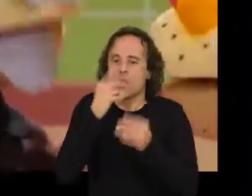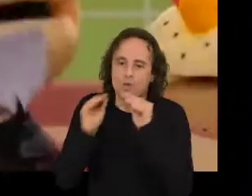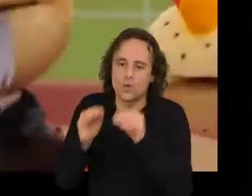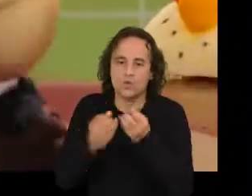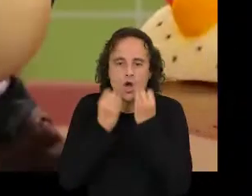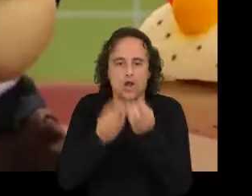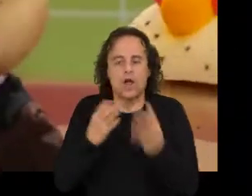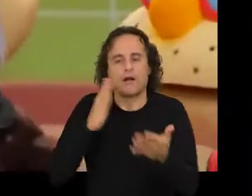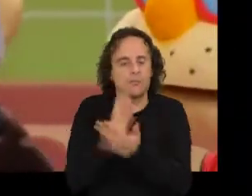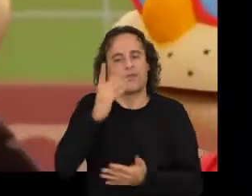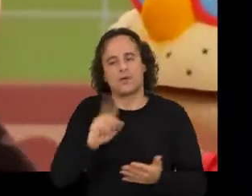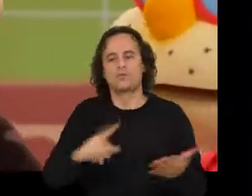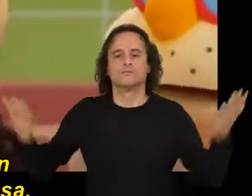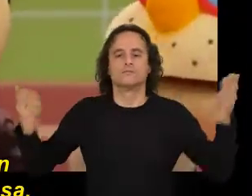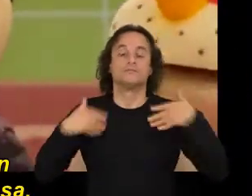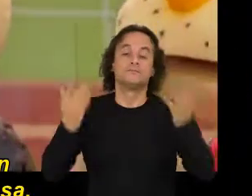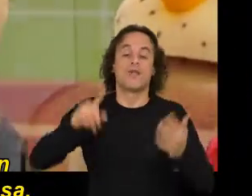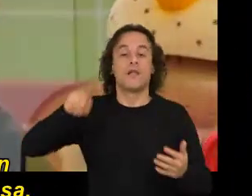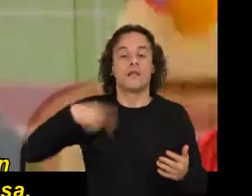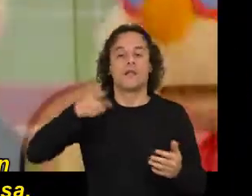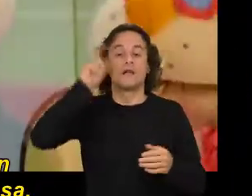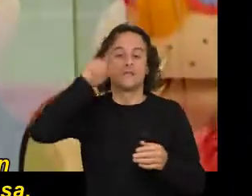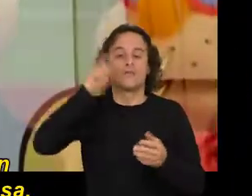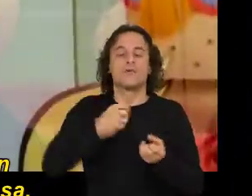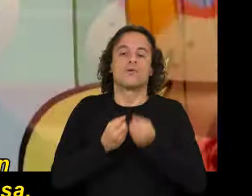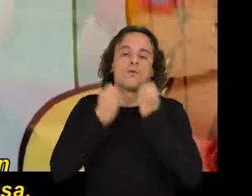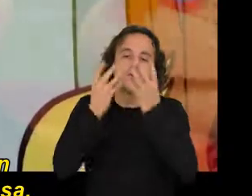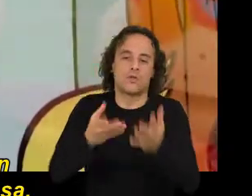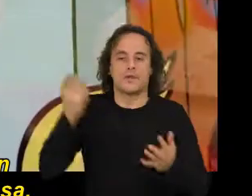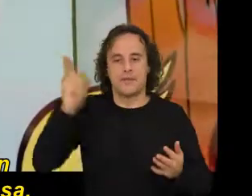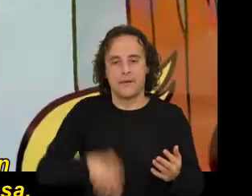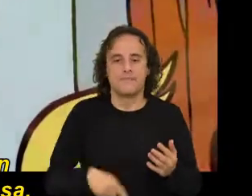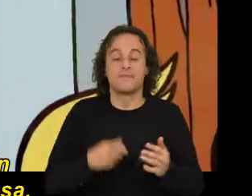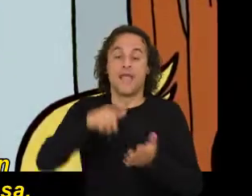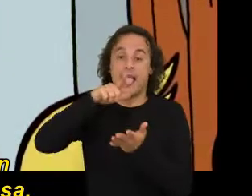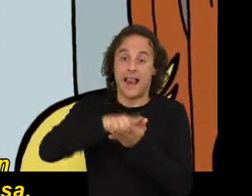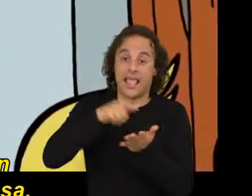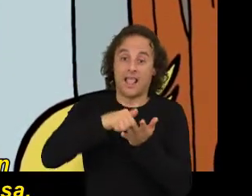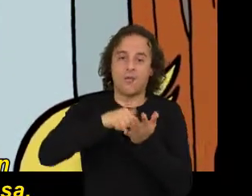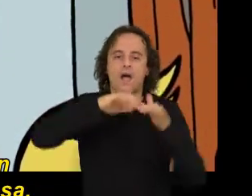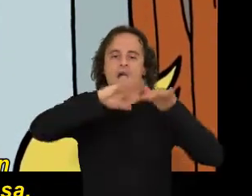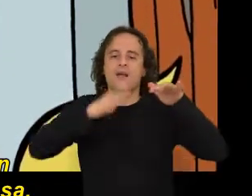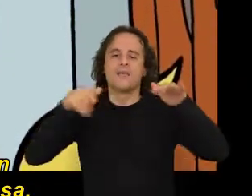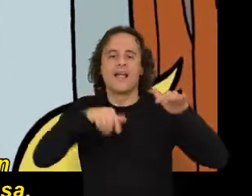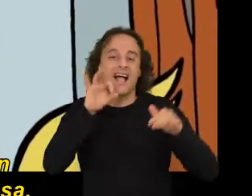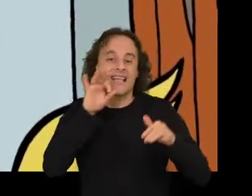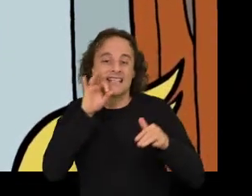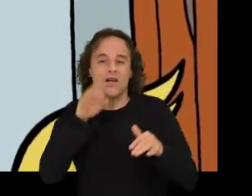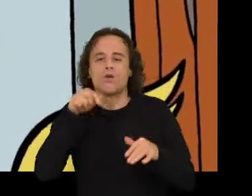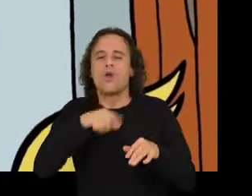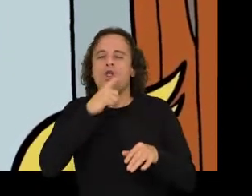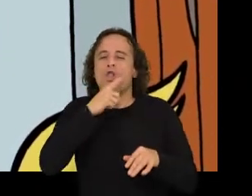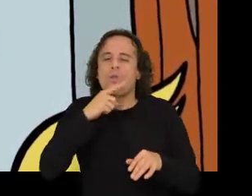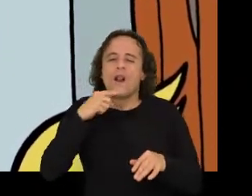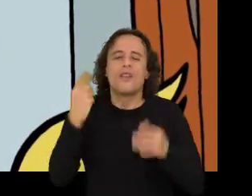me interrumpades tanto. Ay. Después, un maestre contóse también de dónde viña esta lengua tan armoniosa,